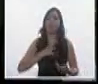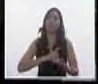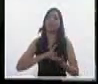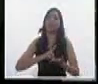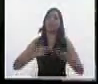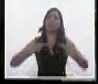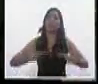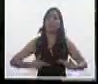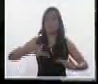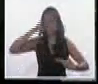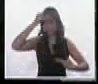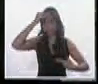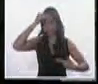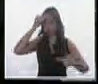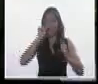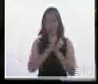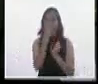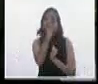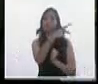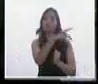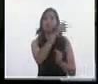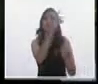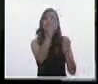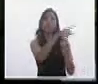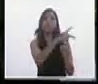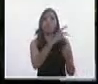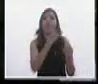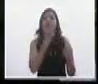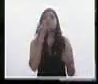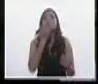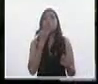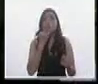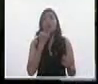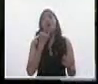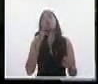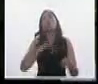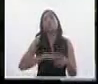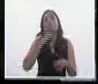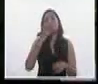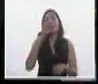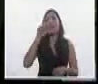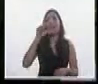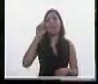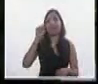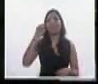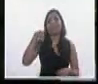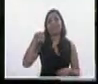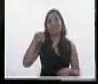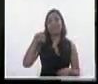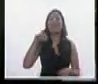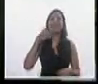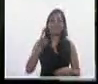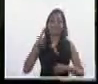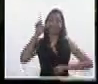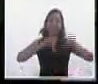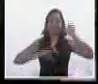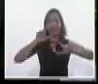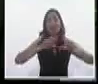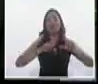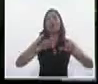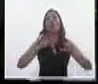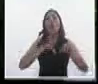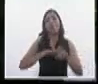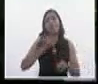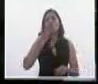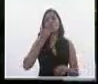humano de aprender con su propio idioma que además en nuestro país la lsm lengua de señas mexicana está reconocida como idioma